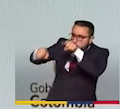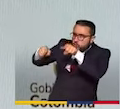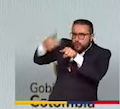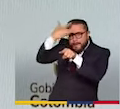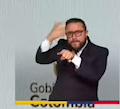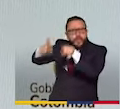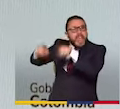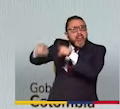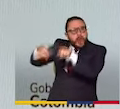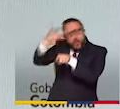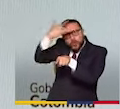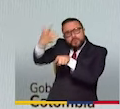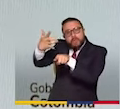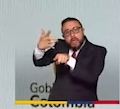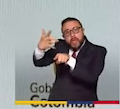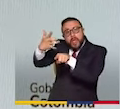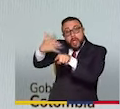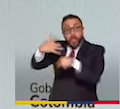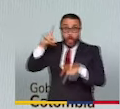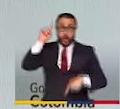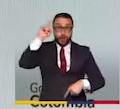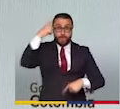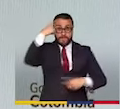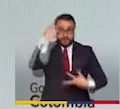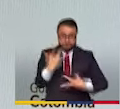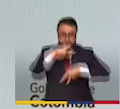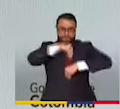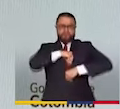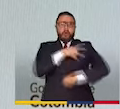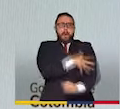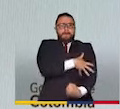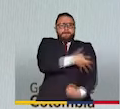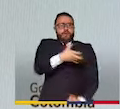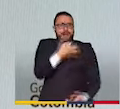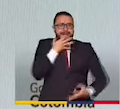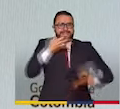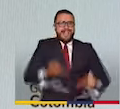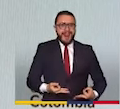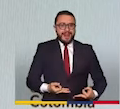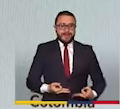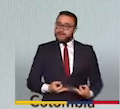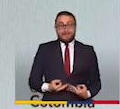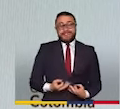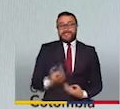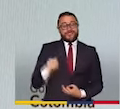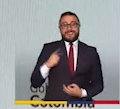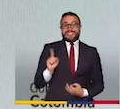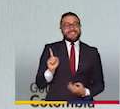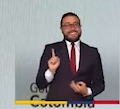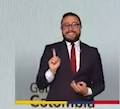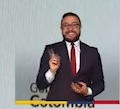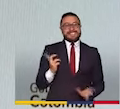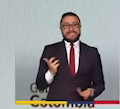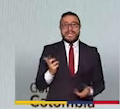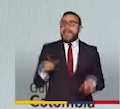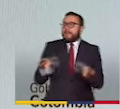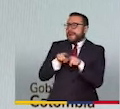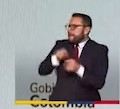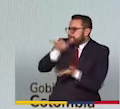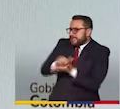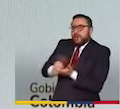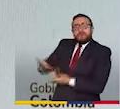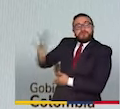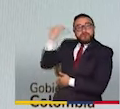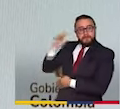Porque el poder real no es el gobierno, como no lo era en las épocas de Allende. El